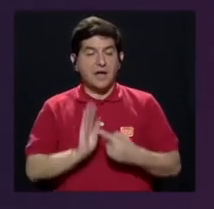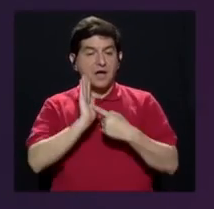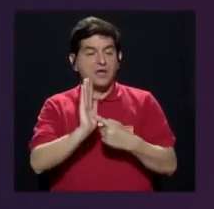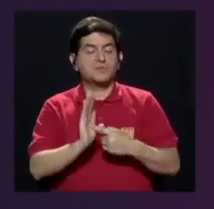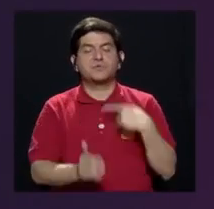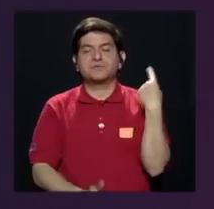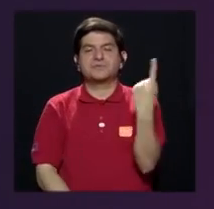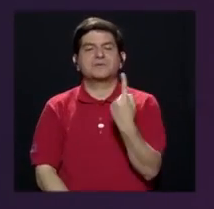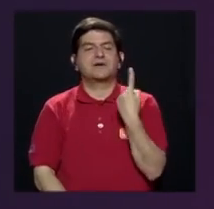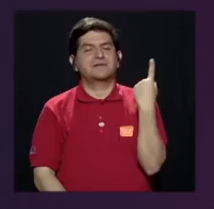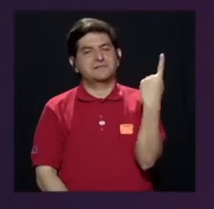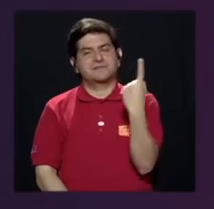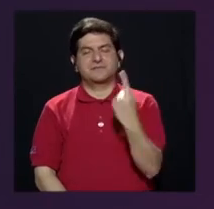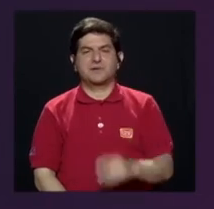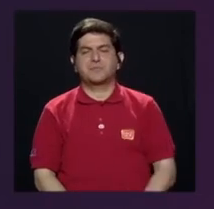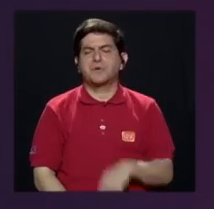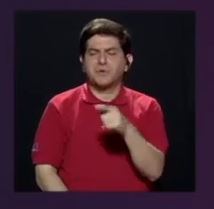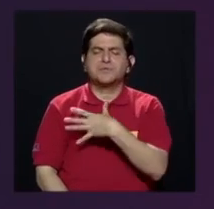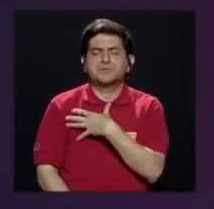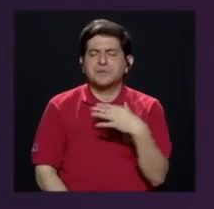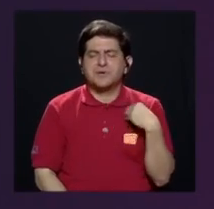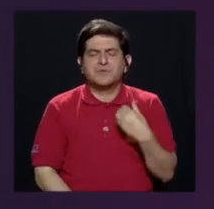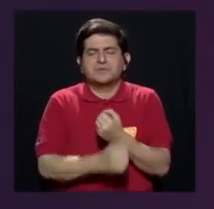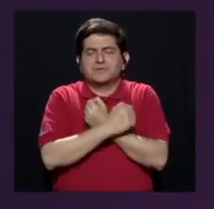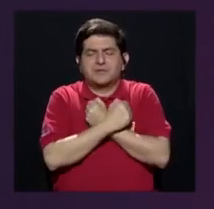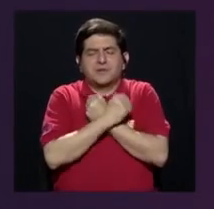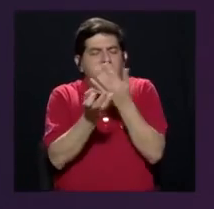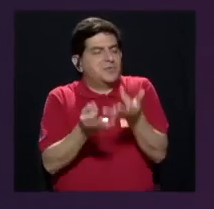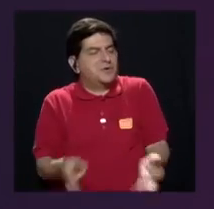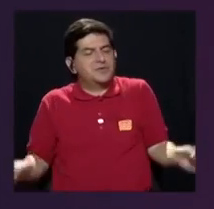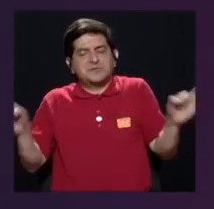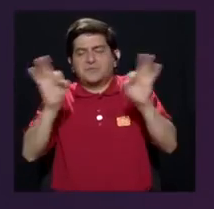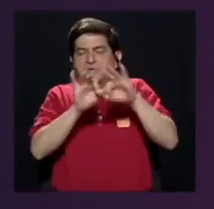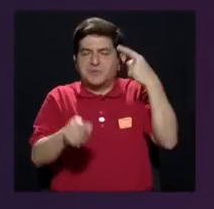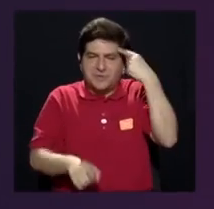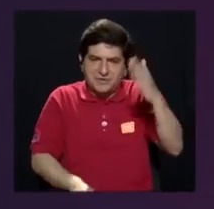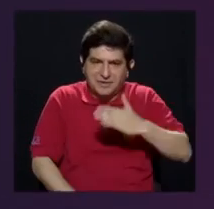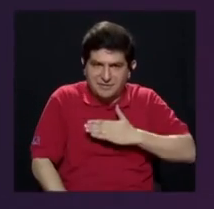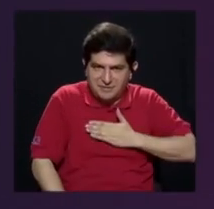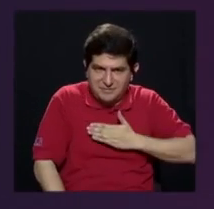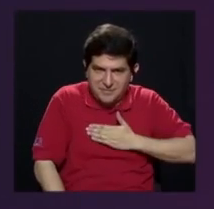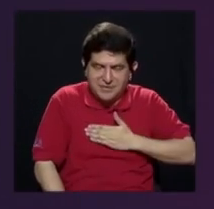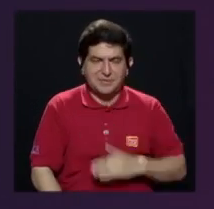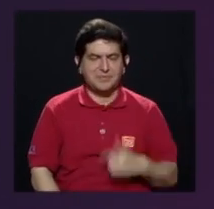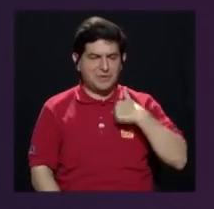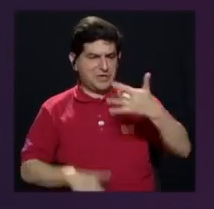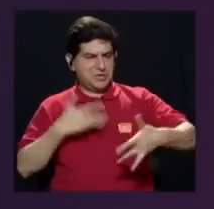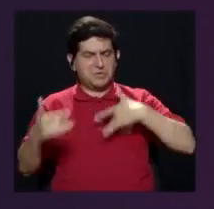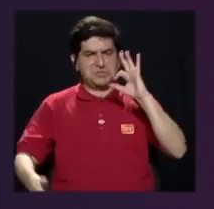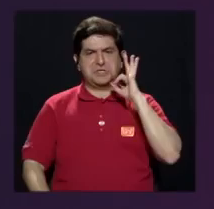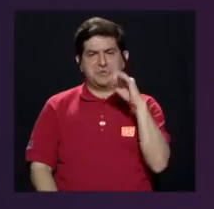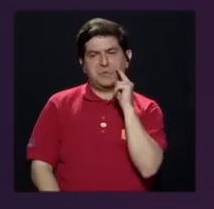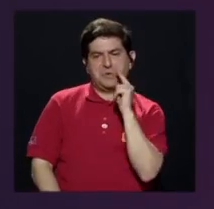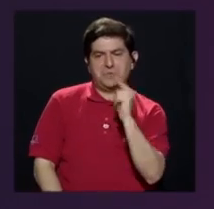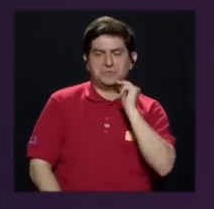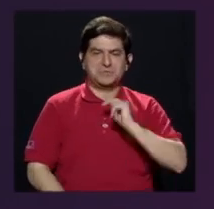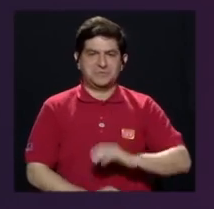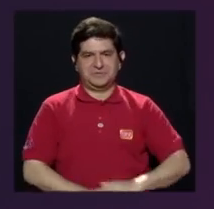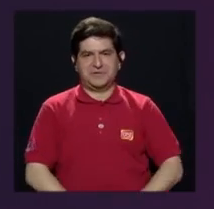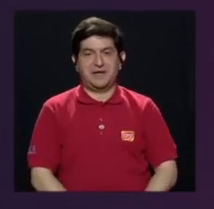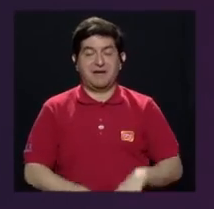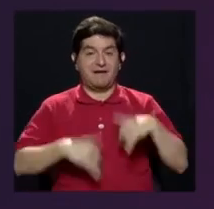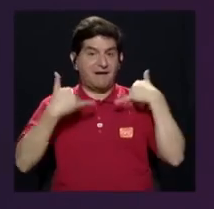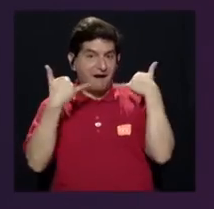constantemente me gustas te amo eres importante para mí ese me siento muy bien contigo y